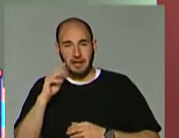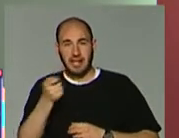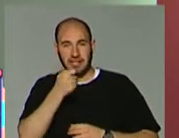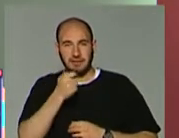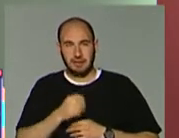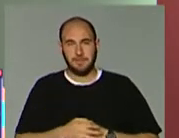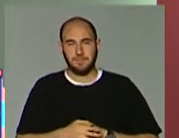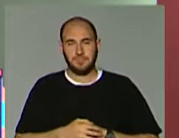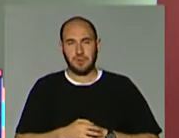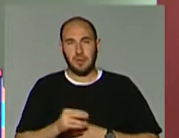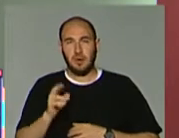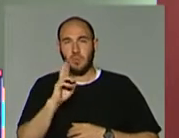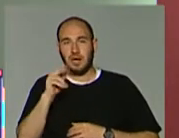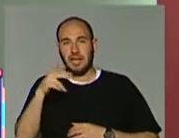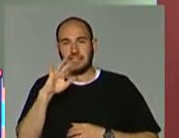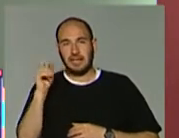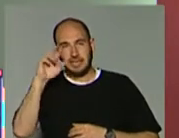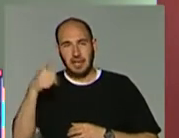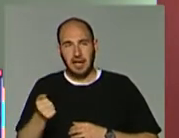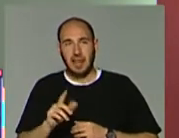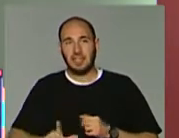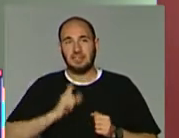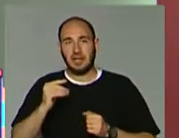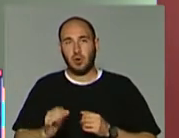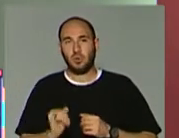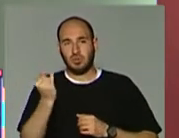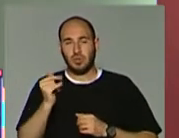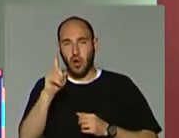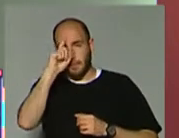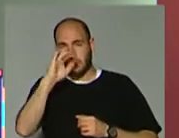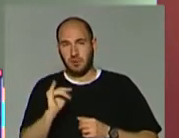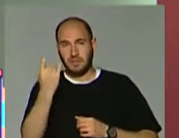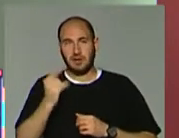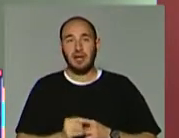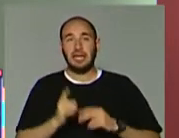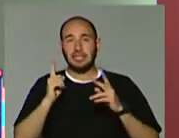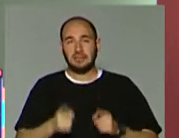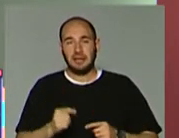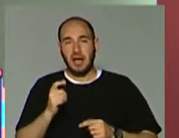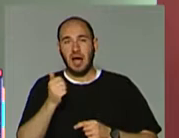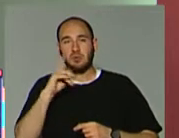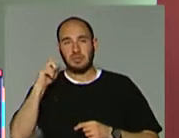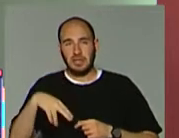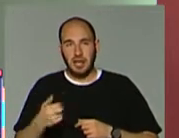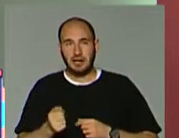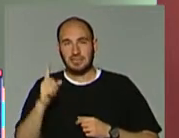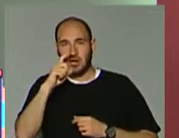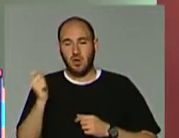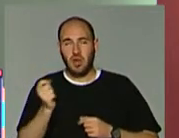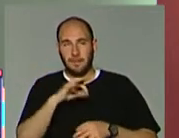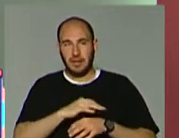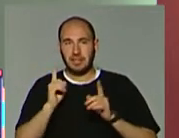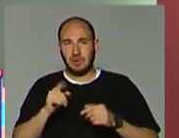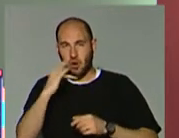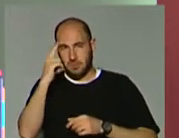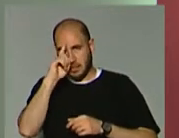que le realizamos a Nazarena Asus, licenciada en nutrición del hospital universitario, y Agustina Fuller, psicóloga clínica también